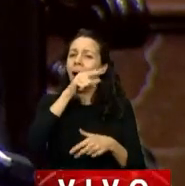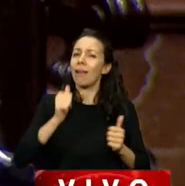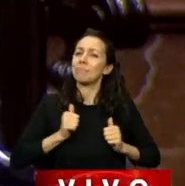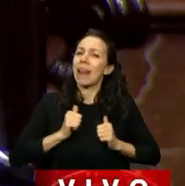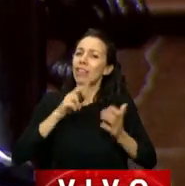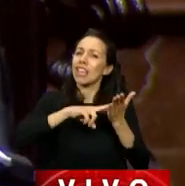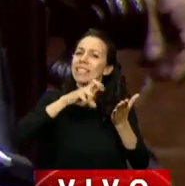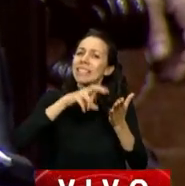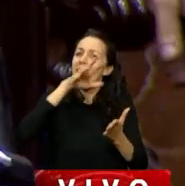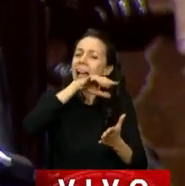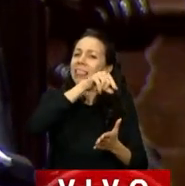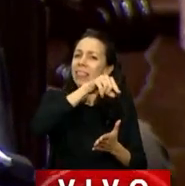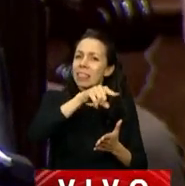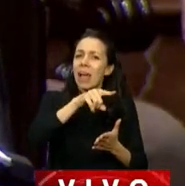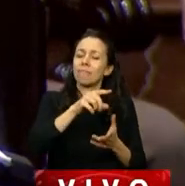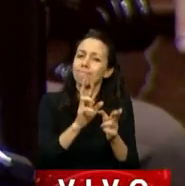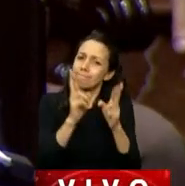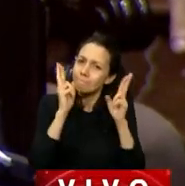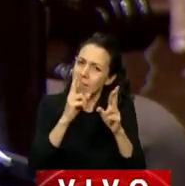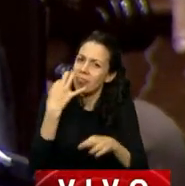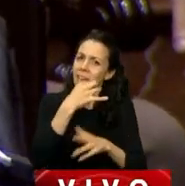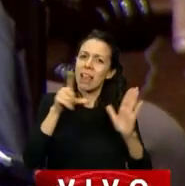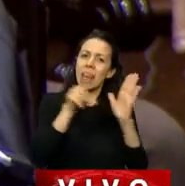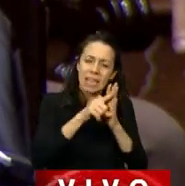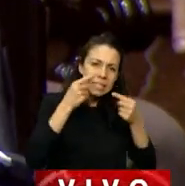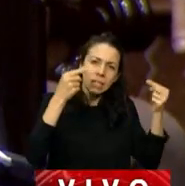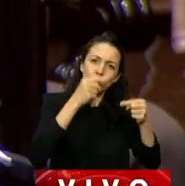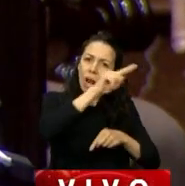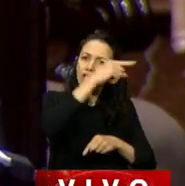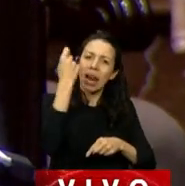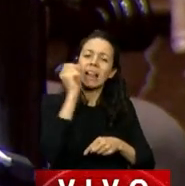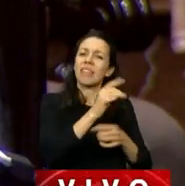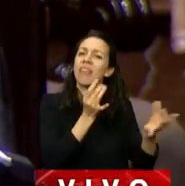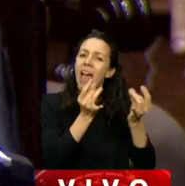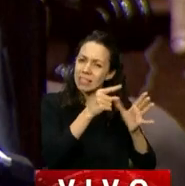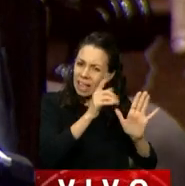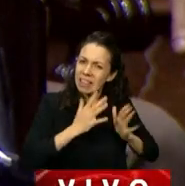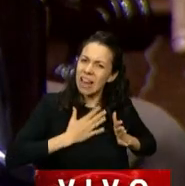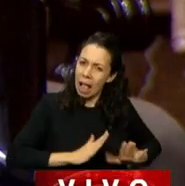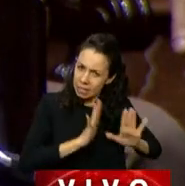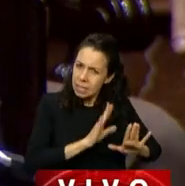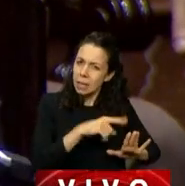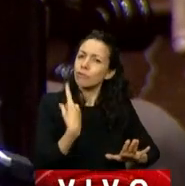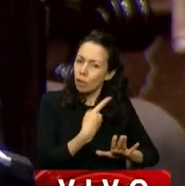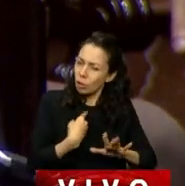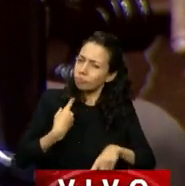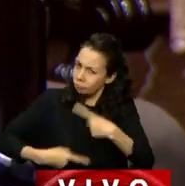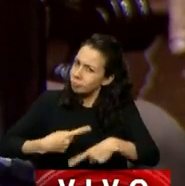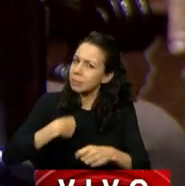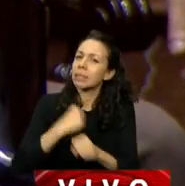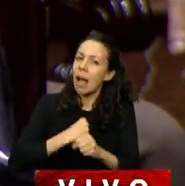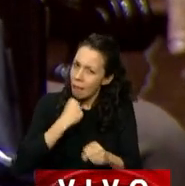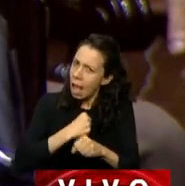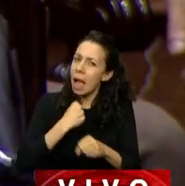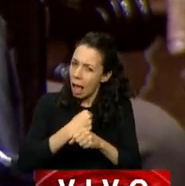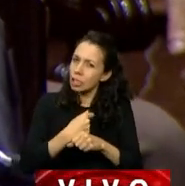que sea una realidad, que sea una ley, el Instituto Nacional de la Danza, que se queden tranquilas, que aquí vamos a trabajar y vamos a estar